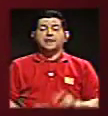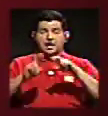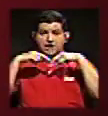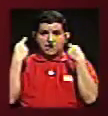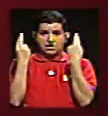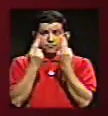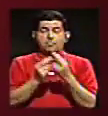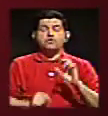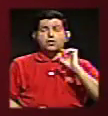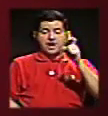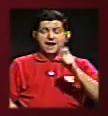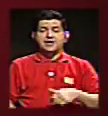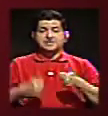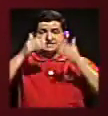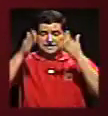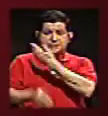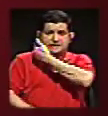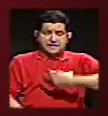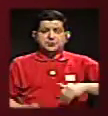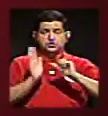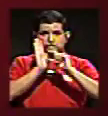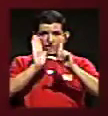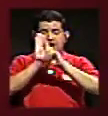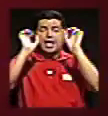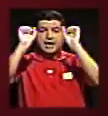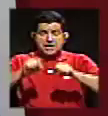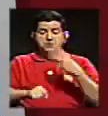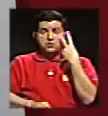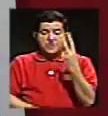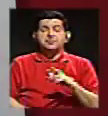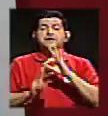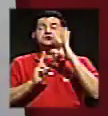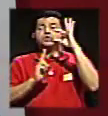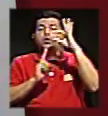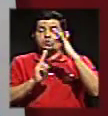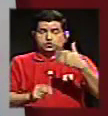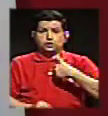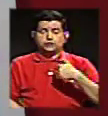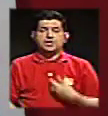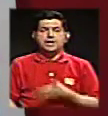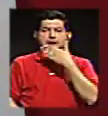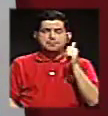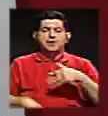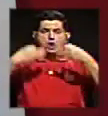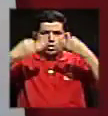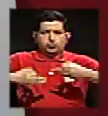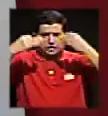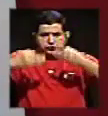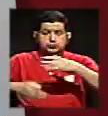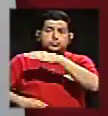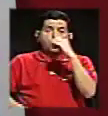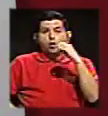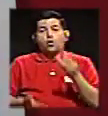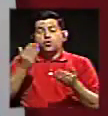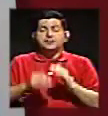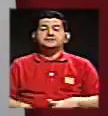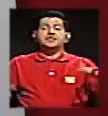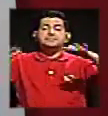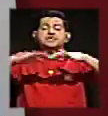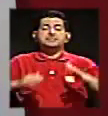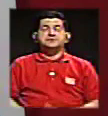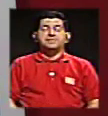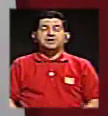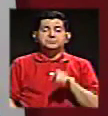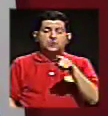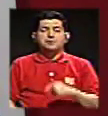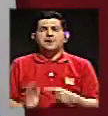de ex candidatos presidenciales en el próximo congreso puede ser vista como una oportunidad para mejorar la toma de decisiones o como una vitrina para sacar de las